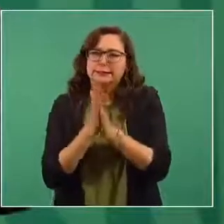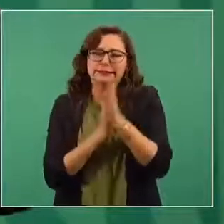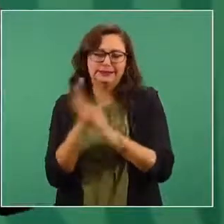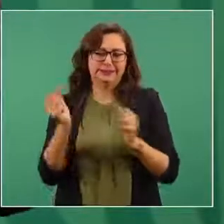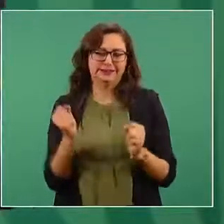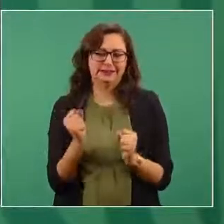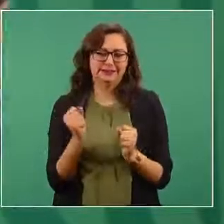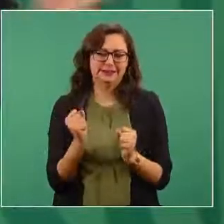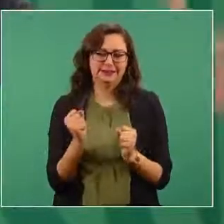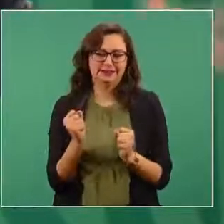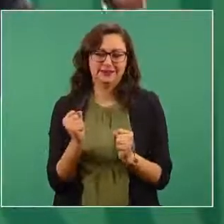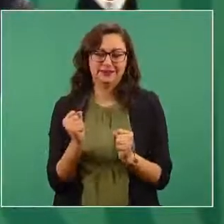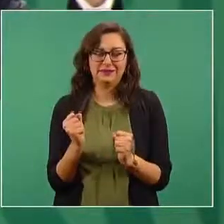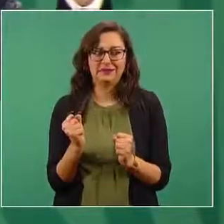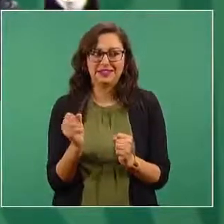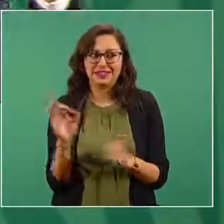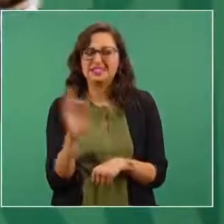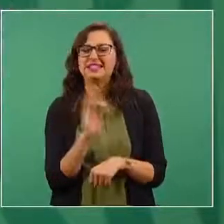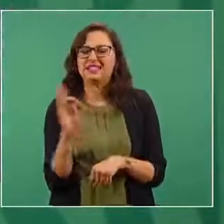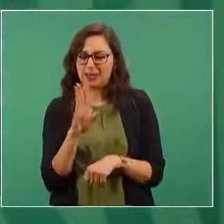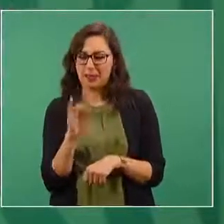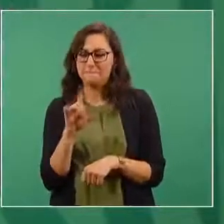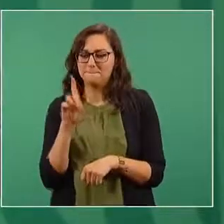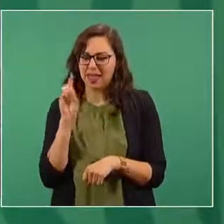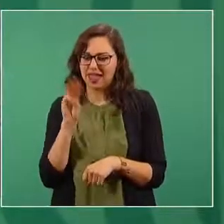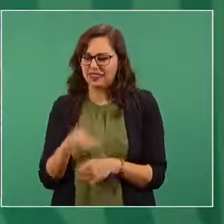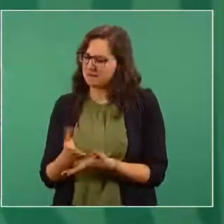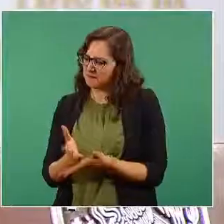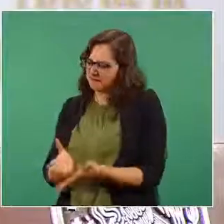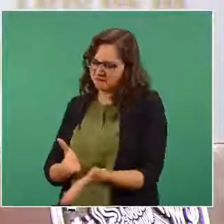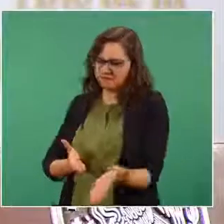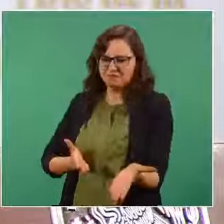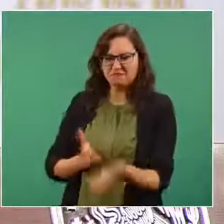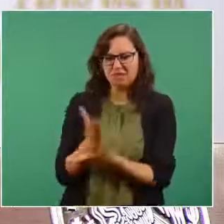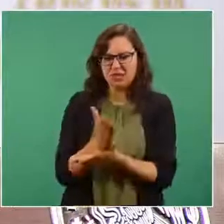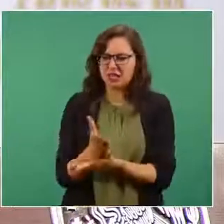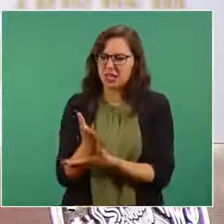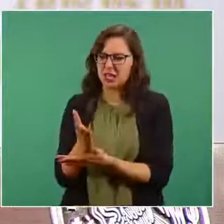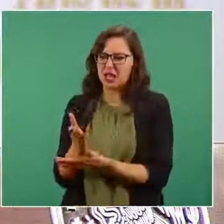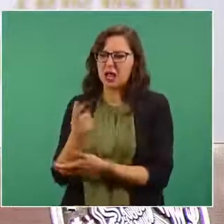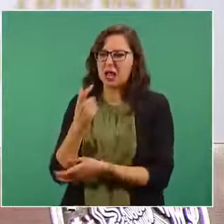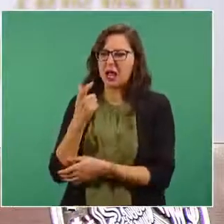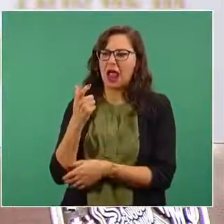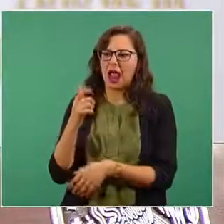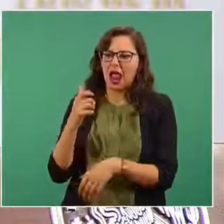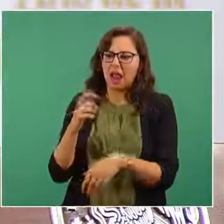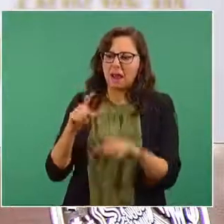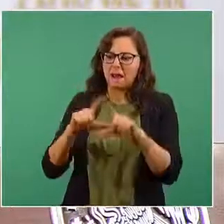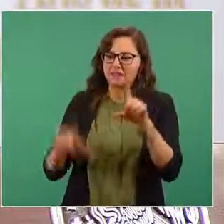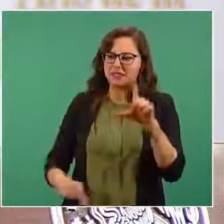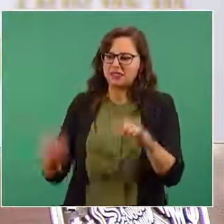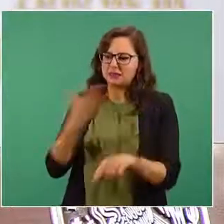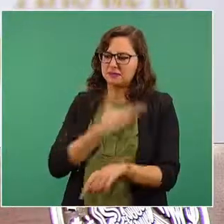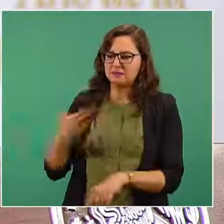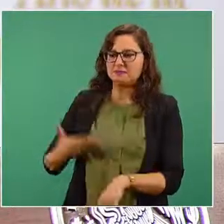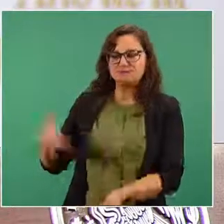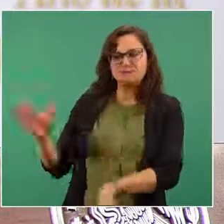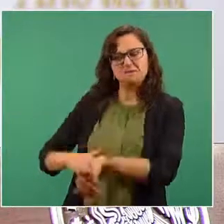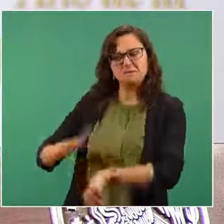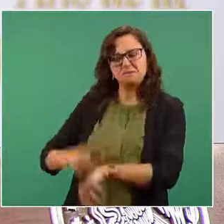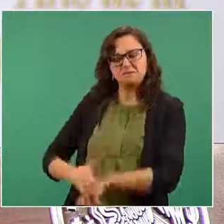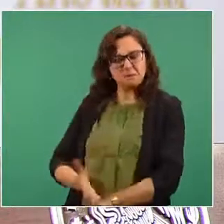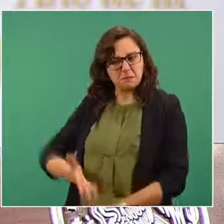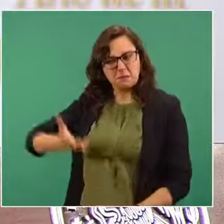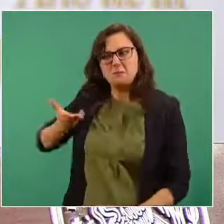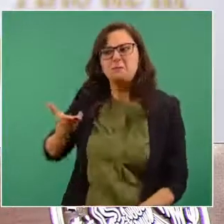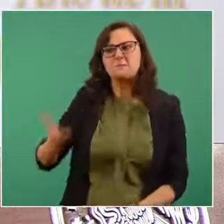decir, ¿qué tal que el presidente Biden le pida al presidente de México